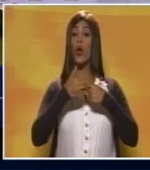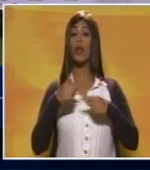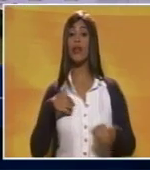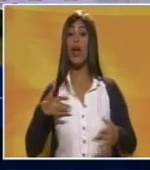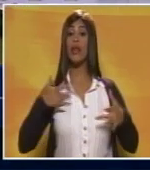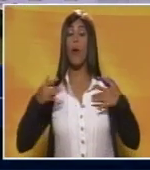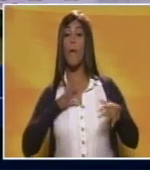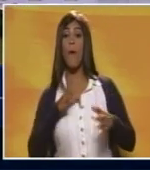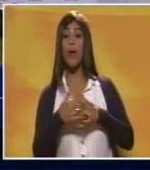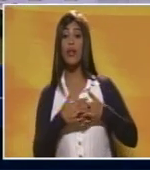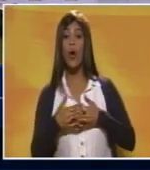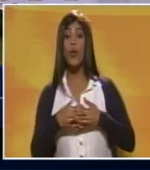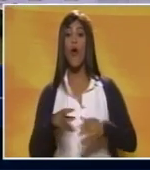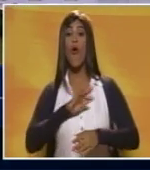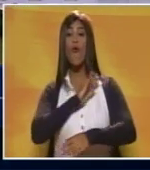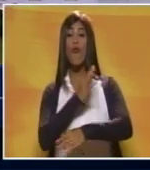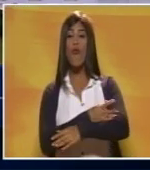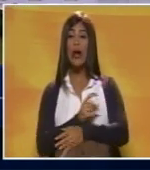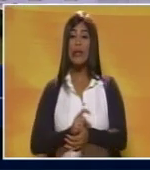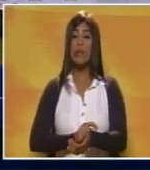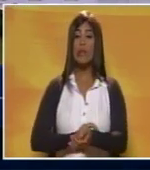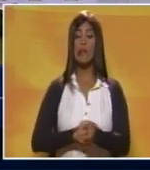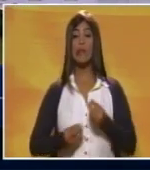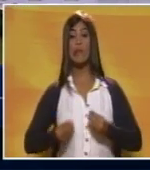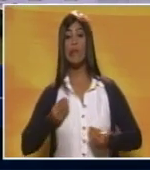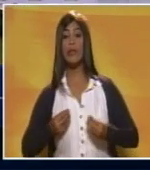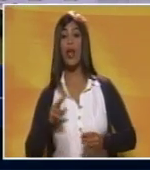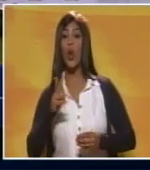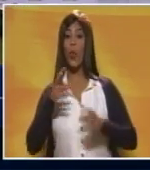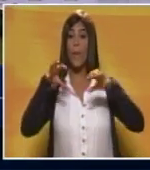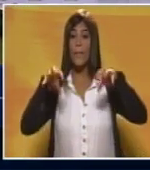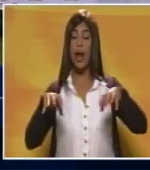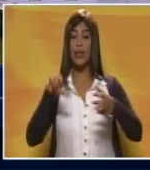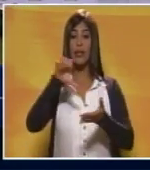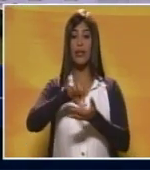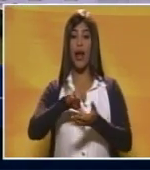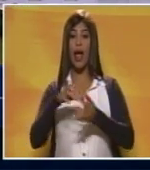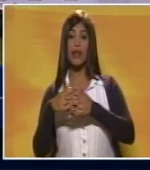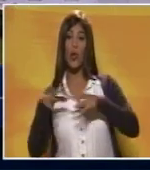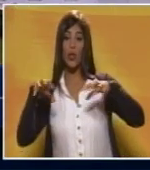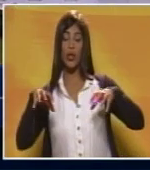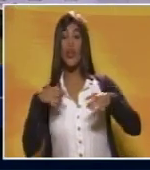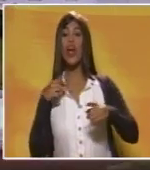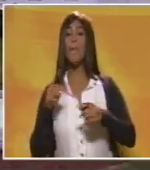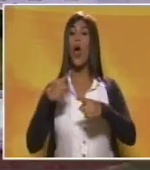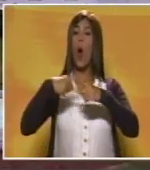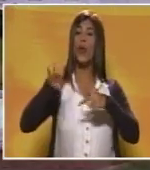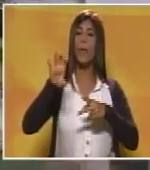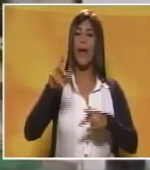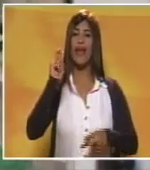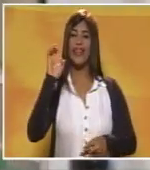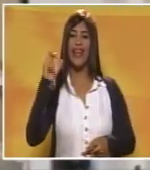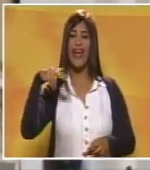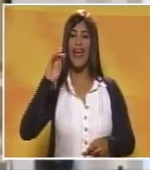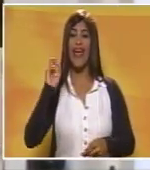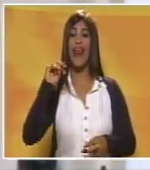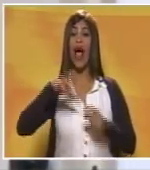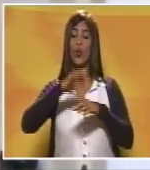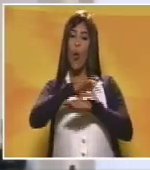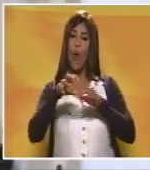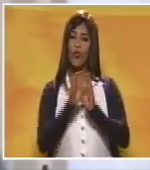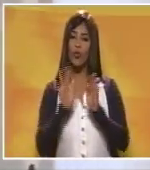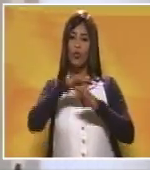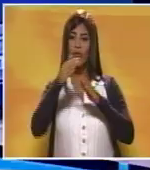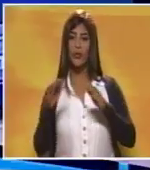Unidos en un momento de fuertes tensiones entre ambos países y de roces entre Teherán y sus vecinos en el Golfo Pérsico.